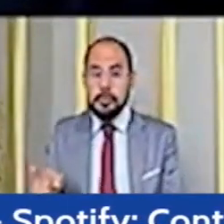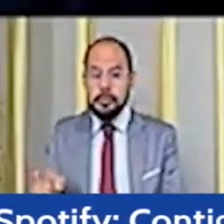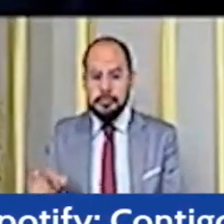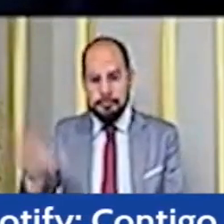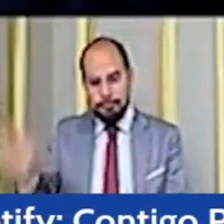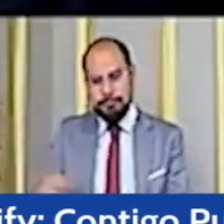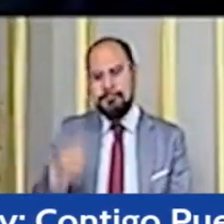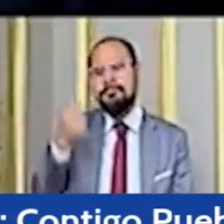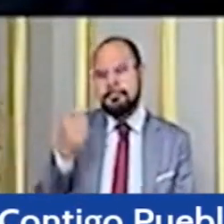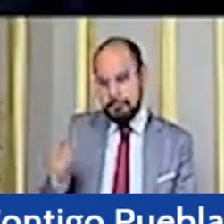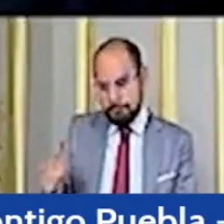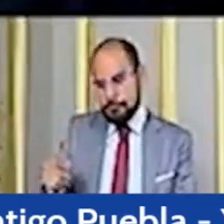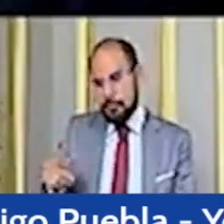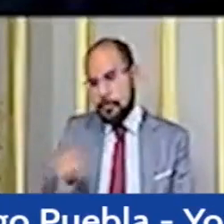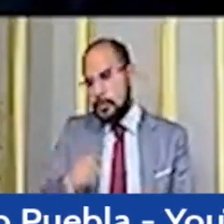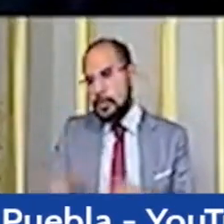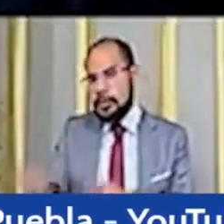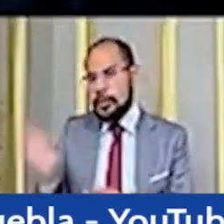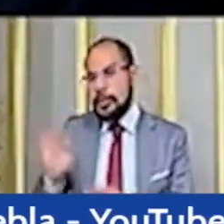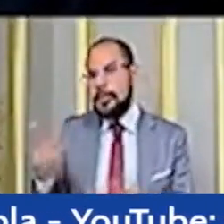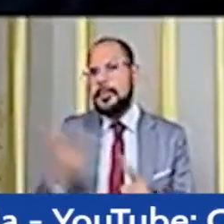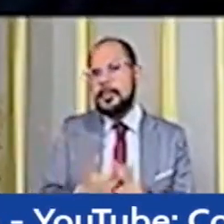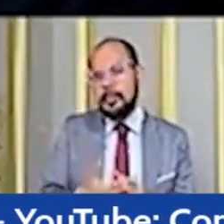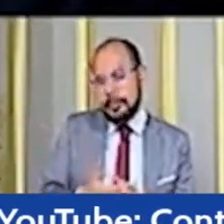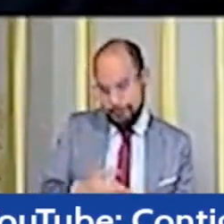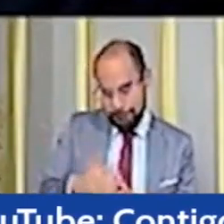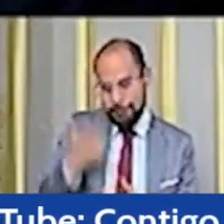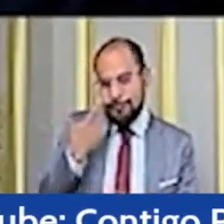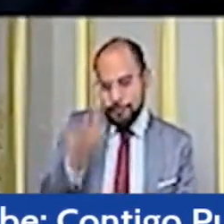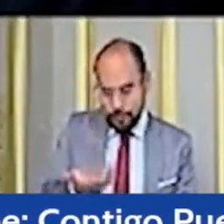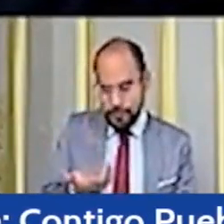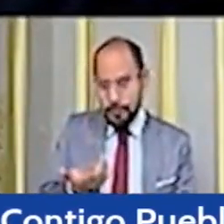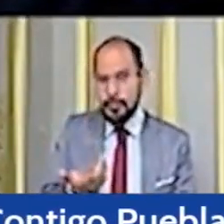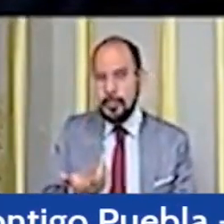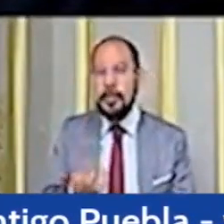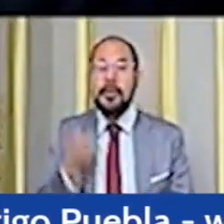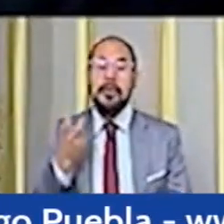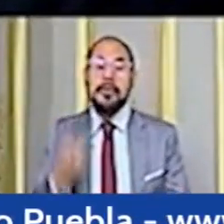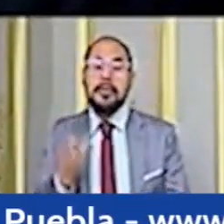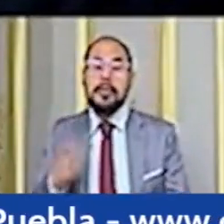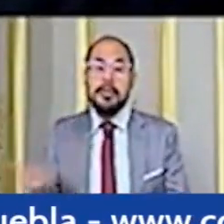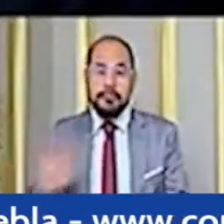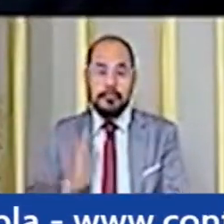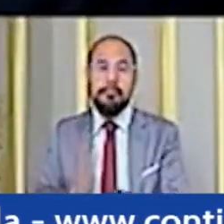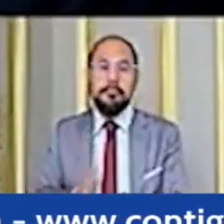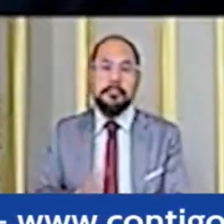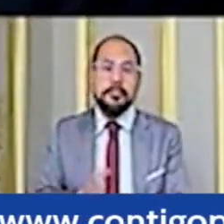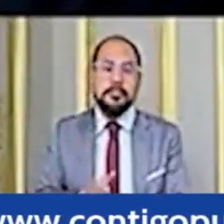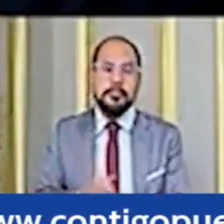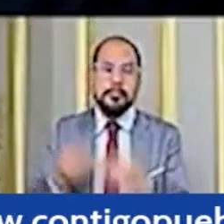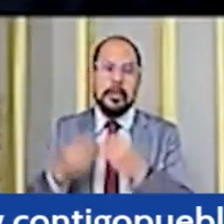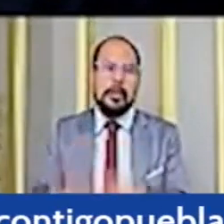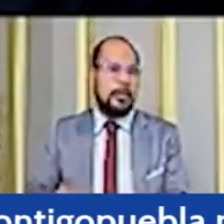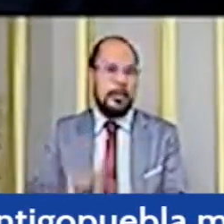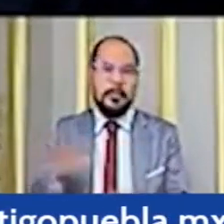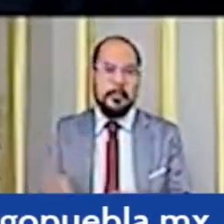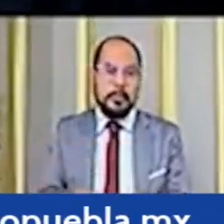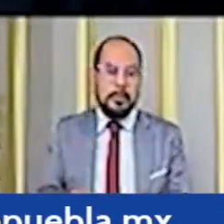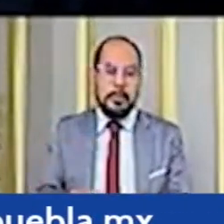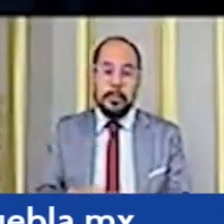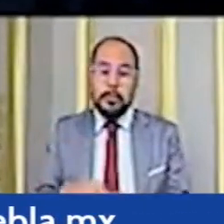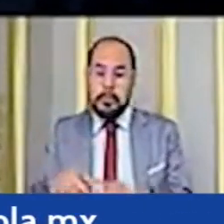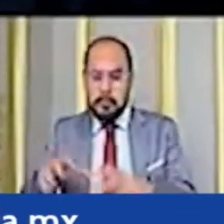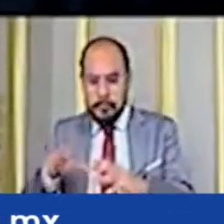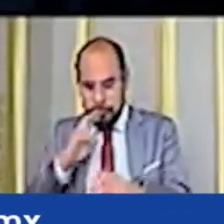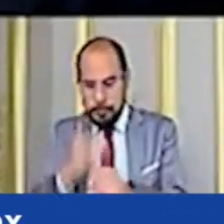vinculación a proceso por delito de feminicidio o su tentativa, y en caso de que éste sea condenado, la pérdida definitiva de la misma.